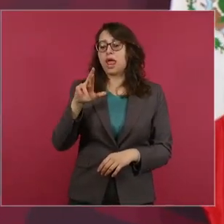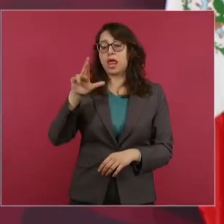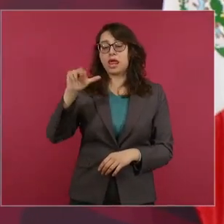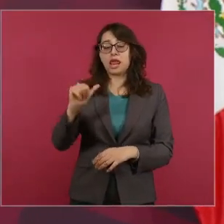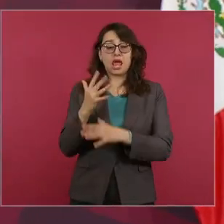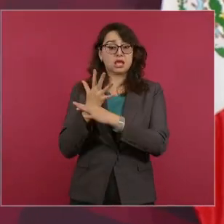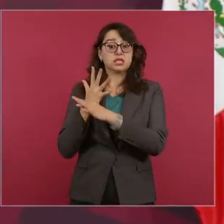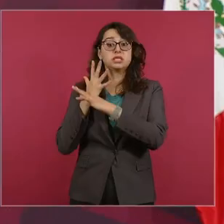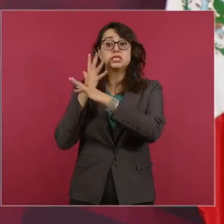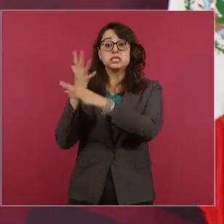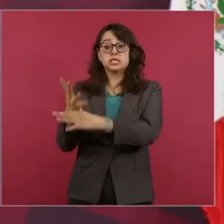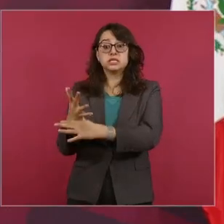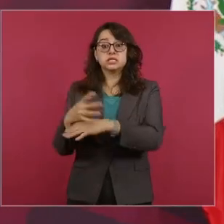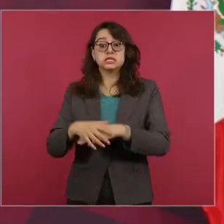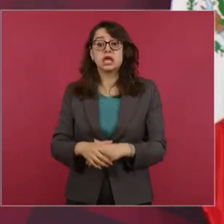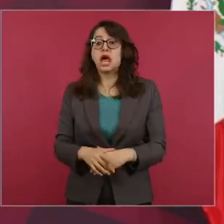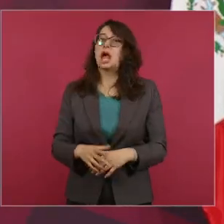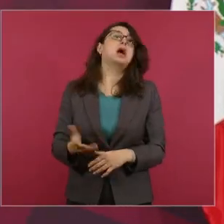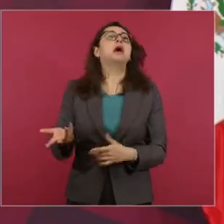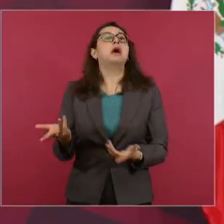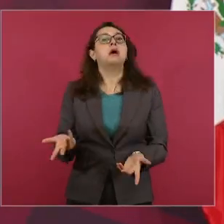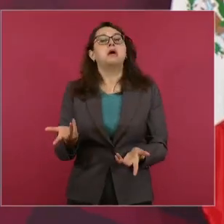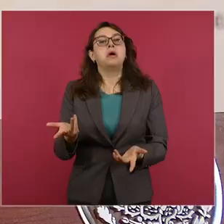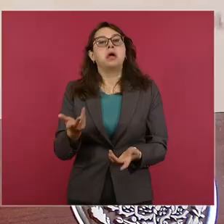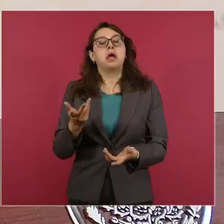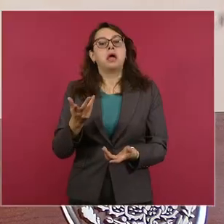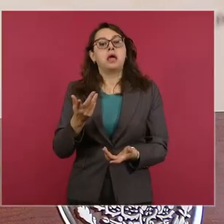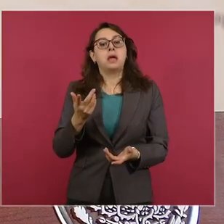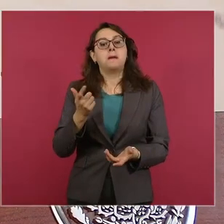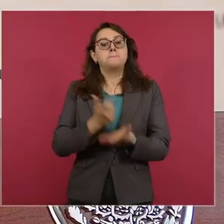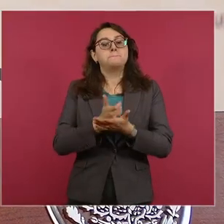y dedíquese eso Acapulco